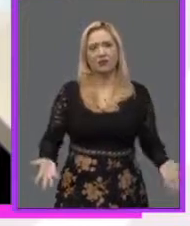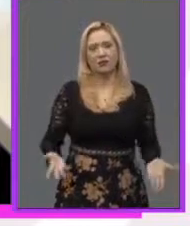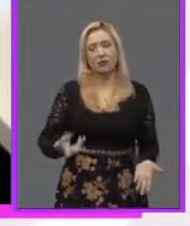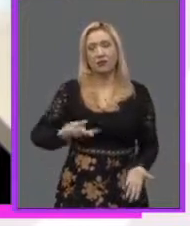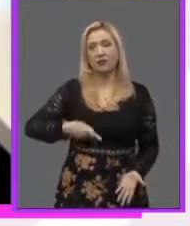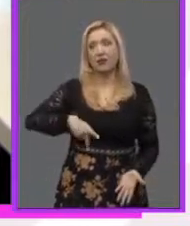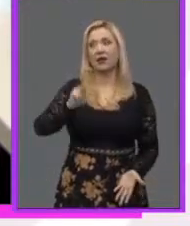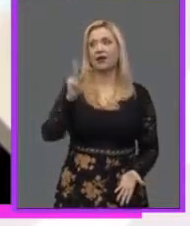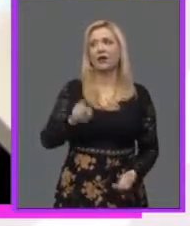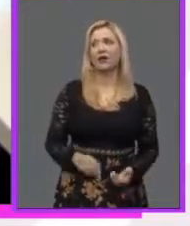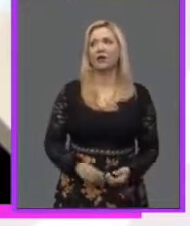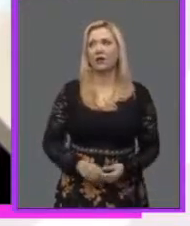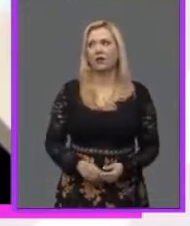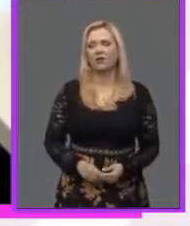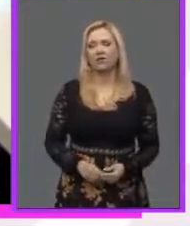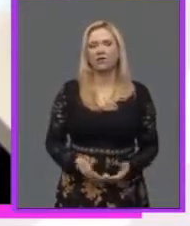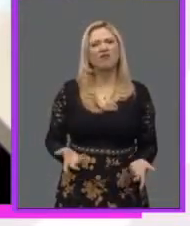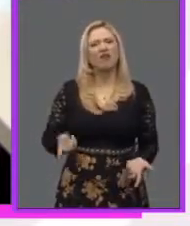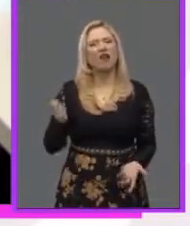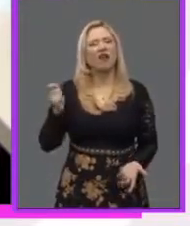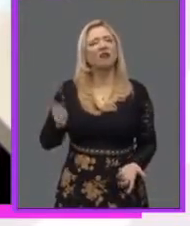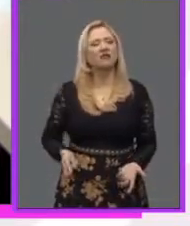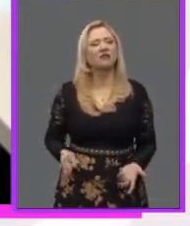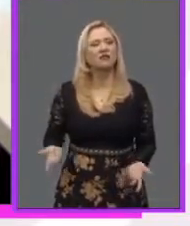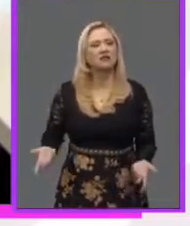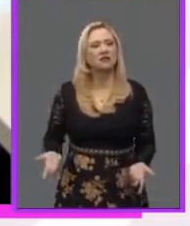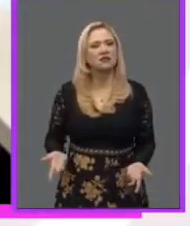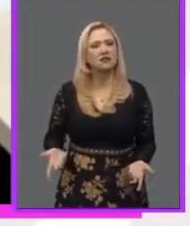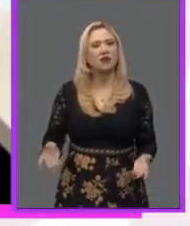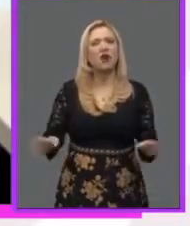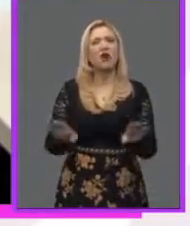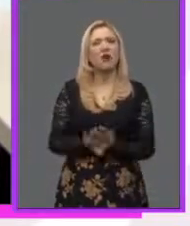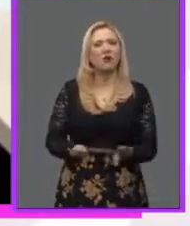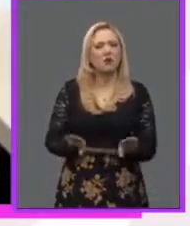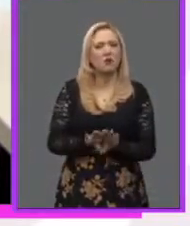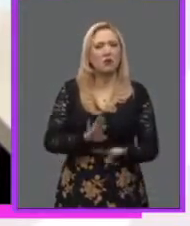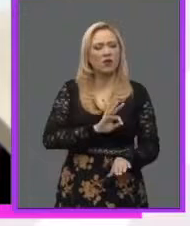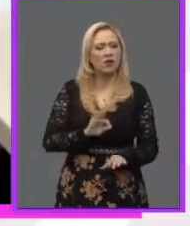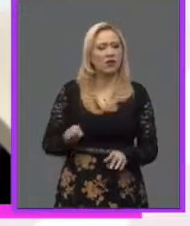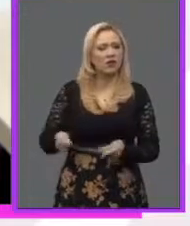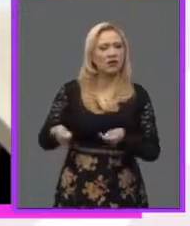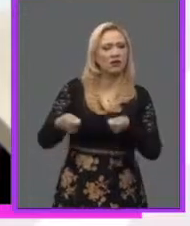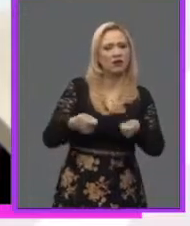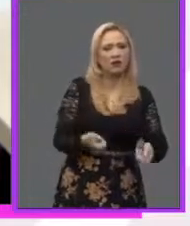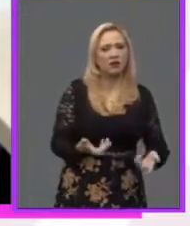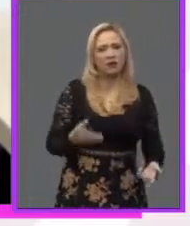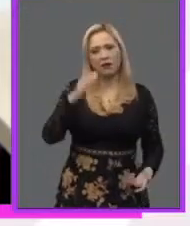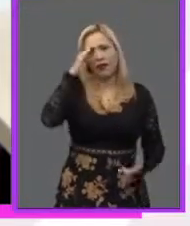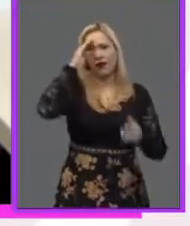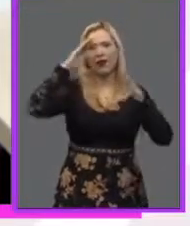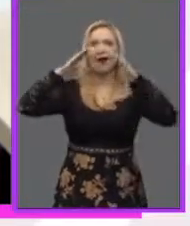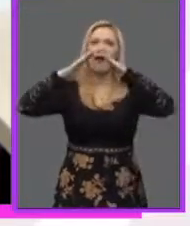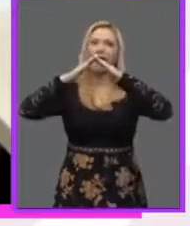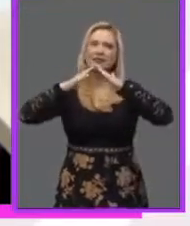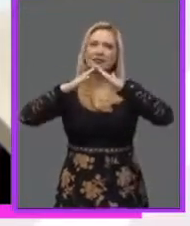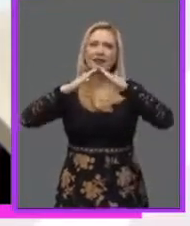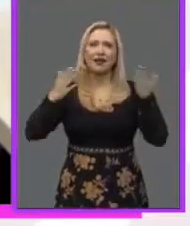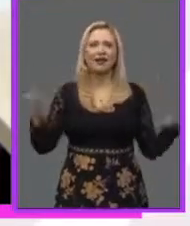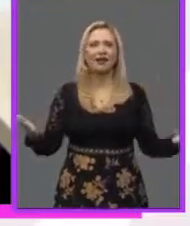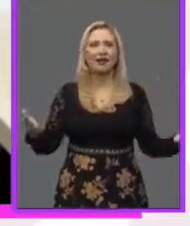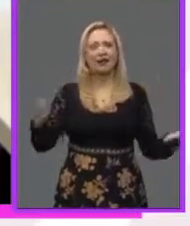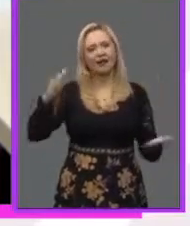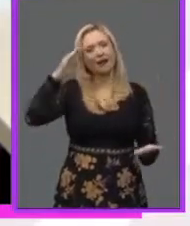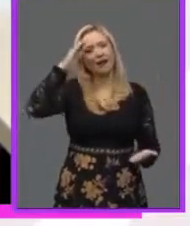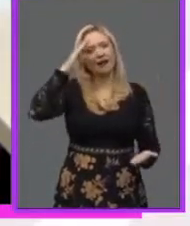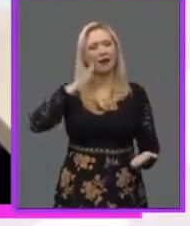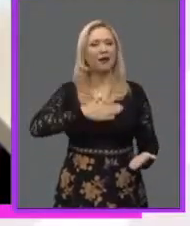fundamental. La pregunta es qué implica ese derecho, ¿no? Y normalmente cuando pensamos en derecho a la vivienda pensamos en una casa y pensamos